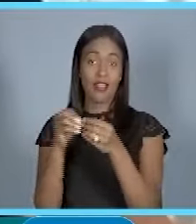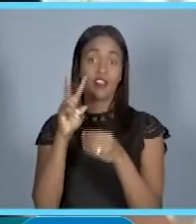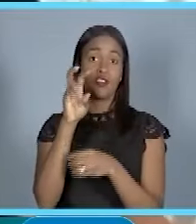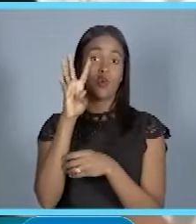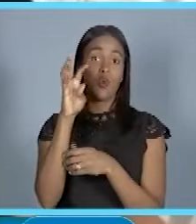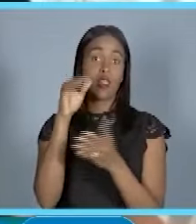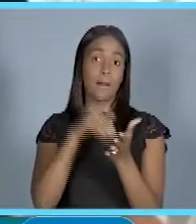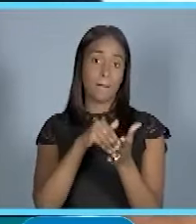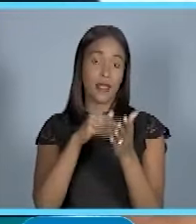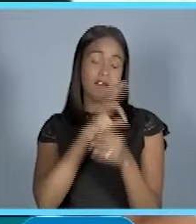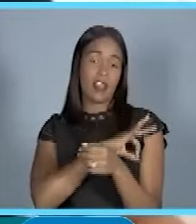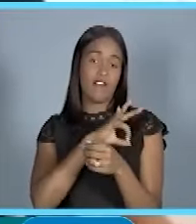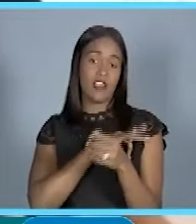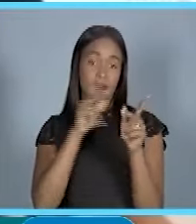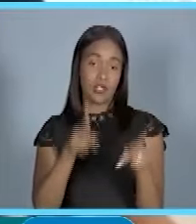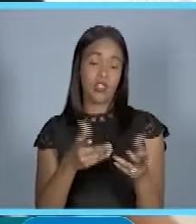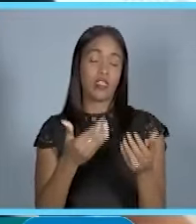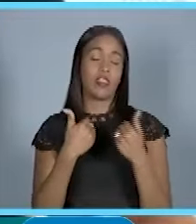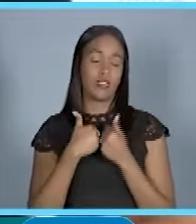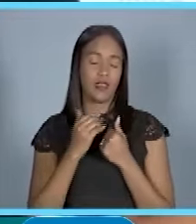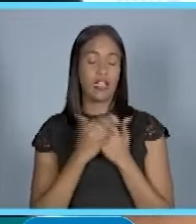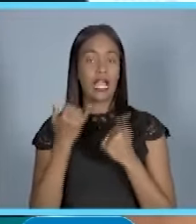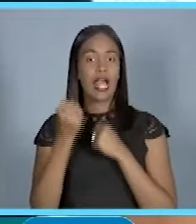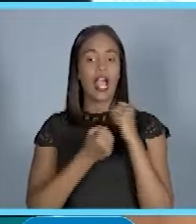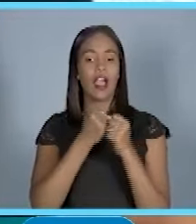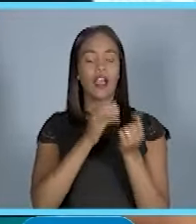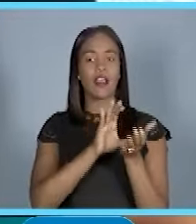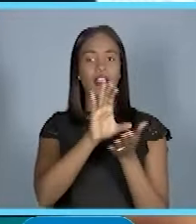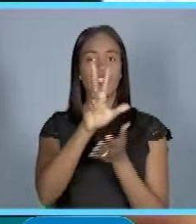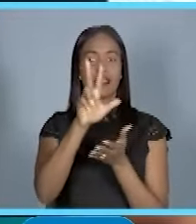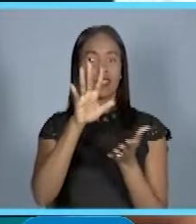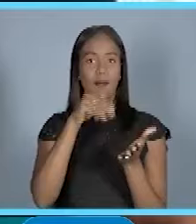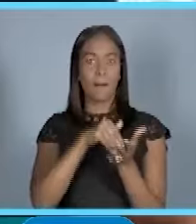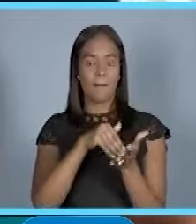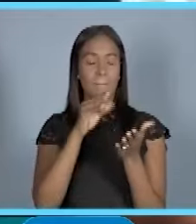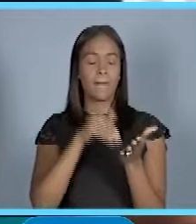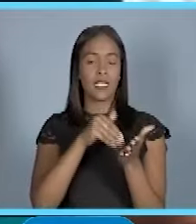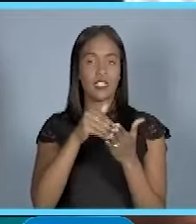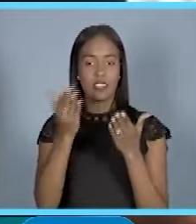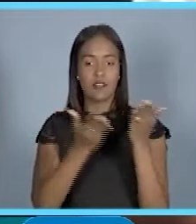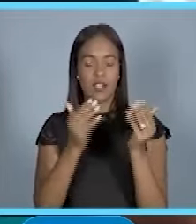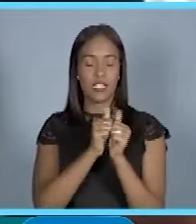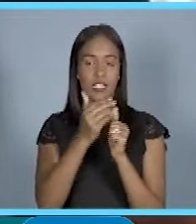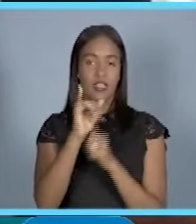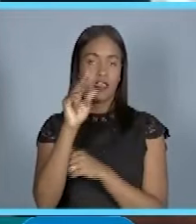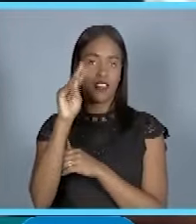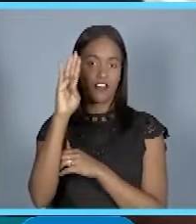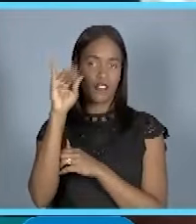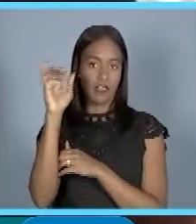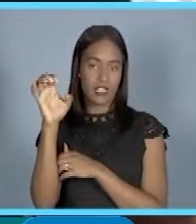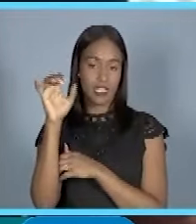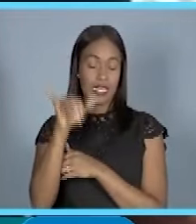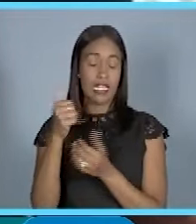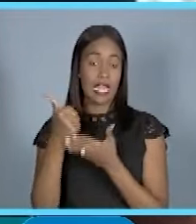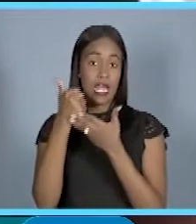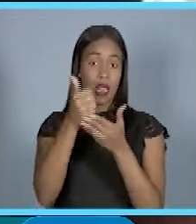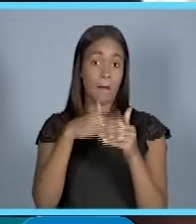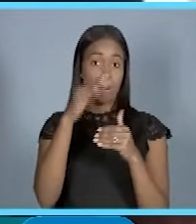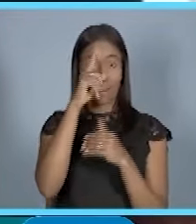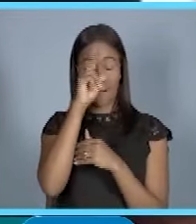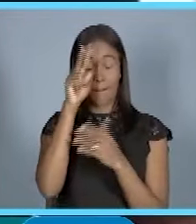240.000 beneficiarios. Estamos invirtiendo este año 35.000 millones en los servicios que presta INAVIE, que eso es un impacto de